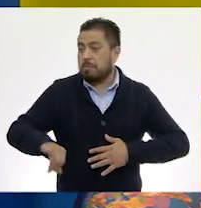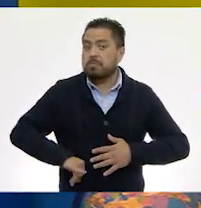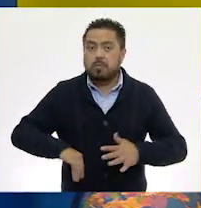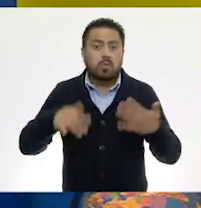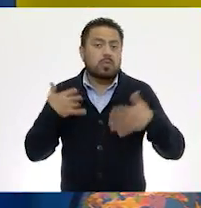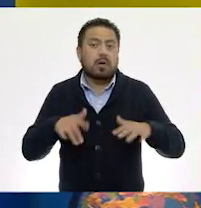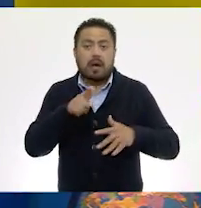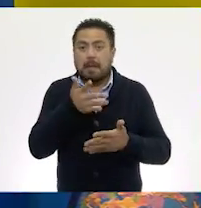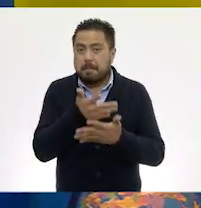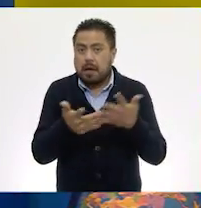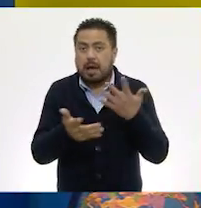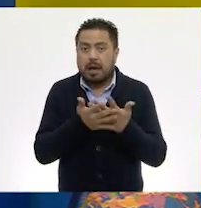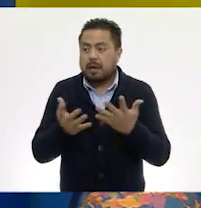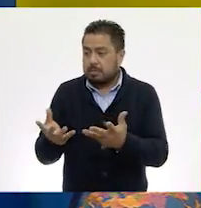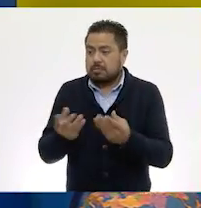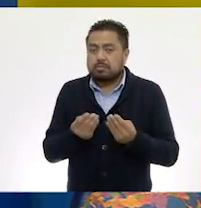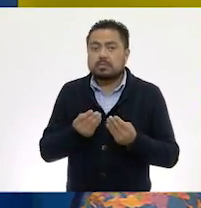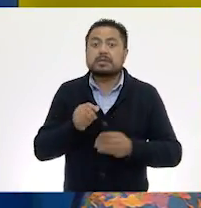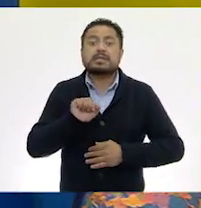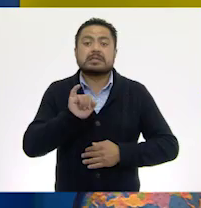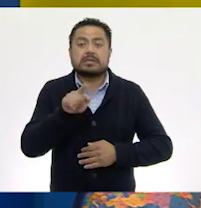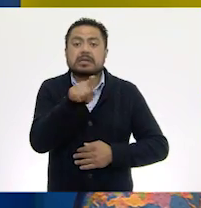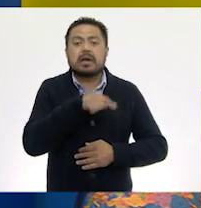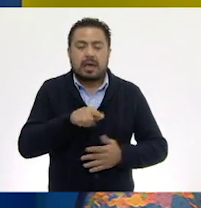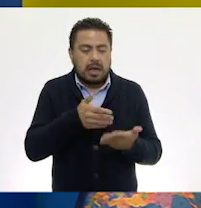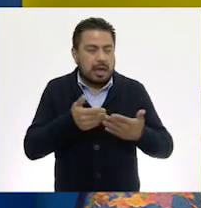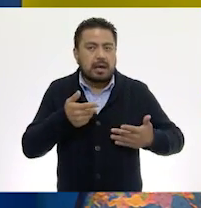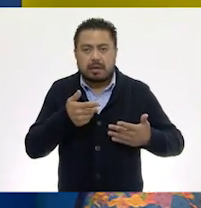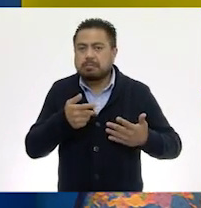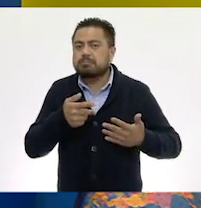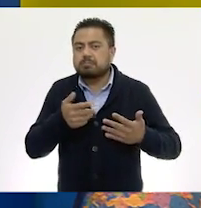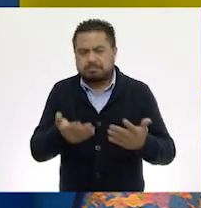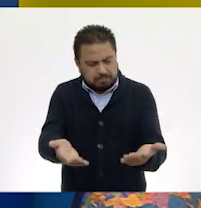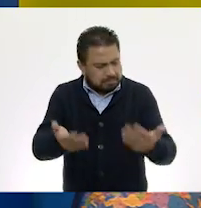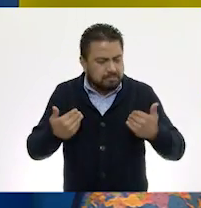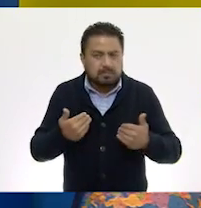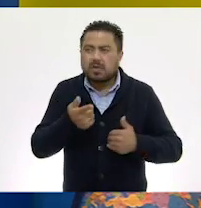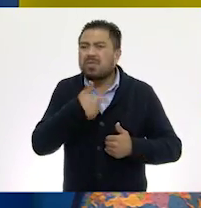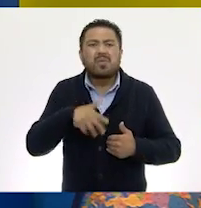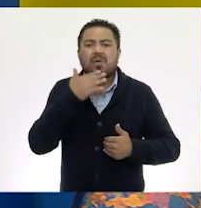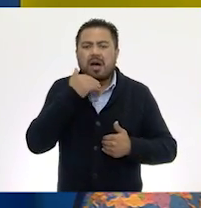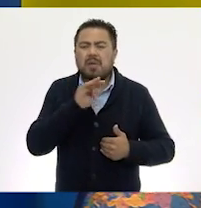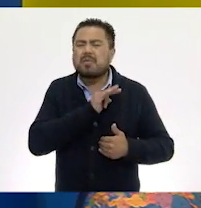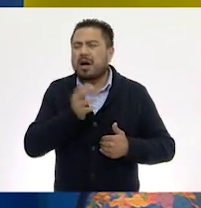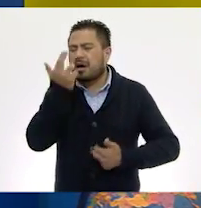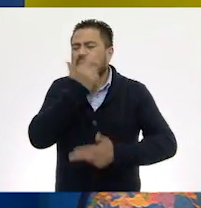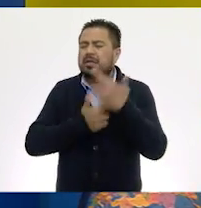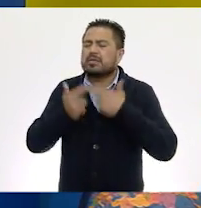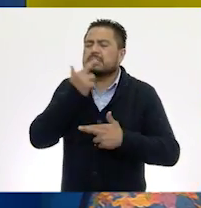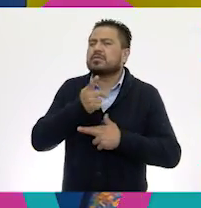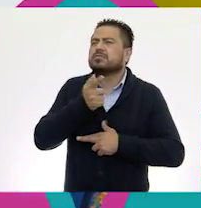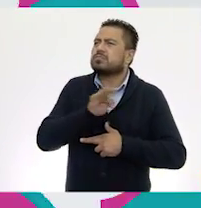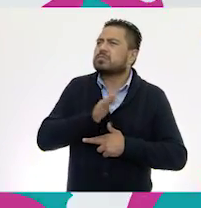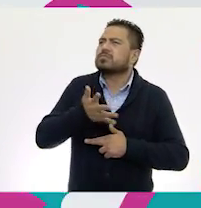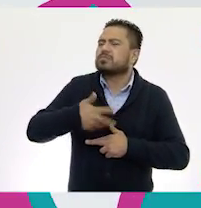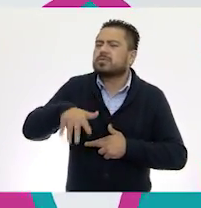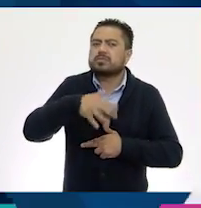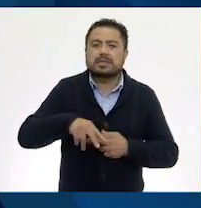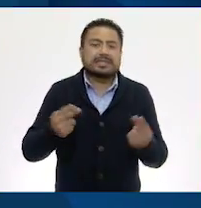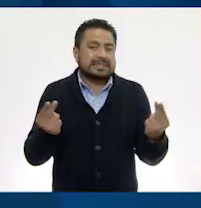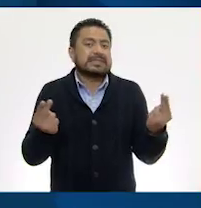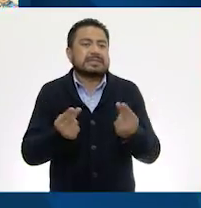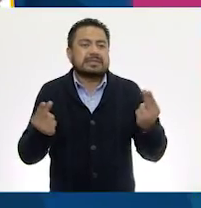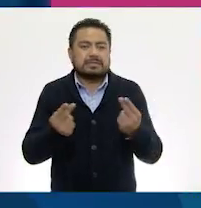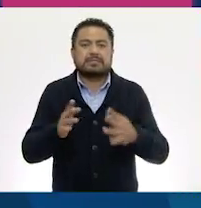¿Lo tienen a la mano? Muy bien. Los que sí, vamos. Y los que no, vamos a hacer una cuenta regresiva para que lo busquen. Lo